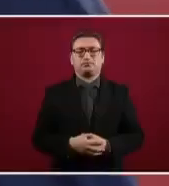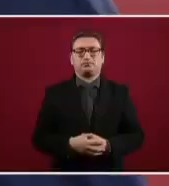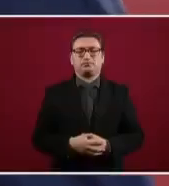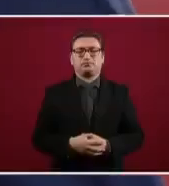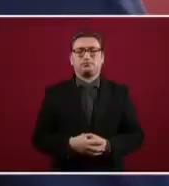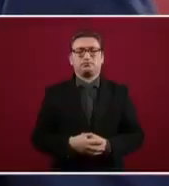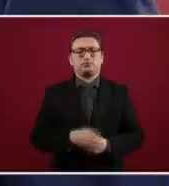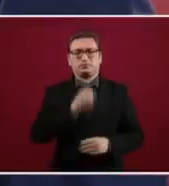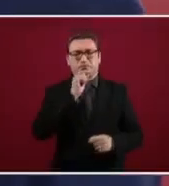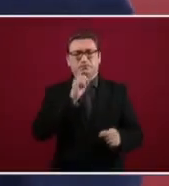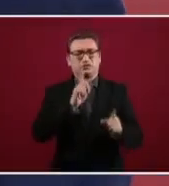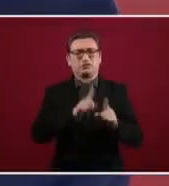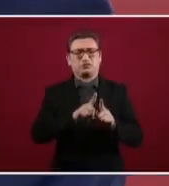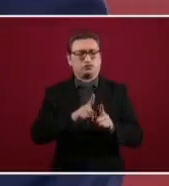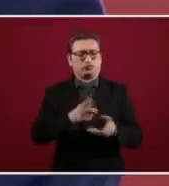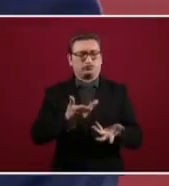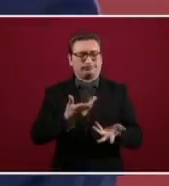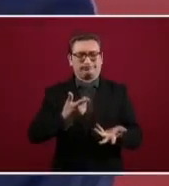somos